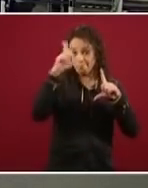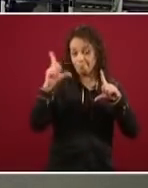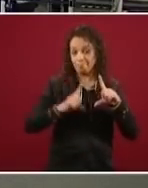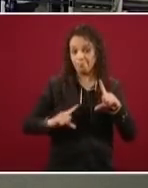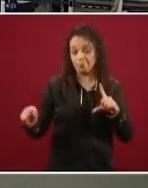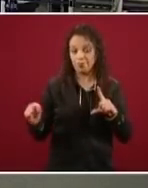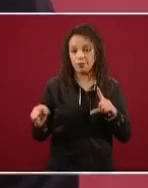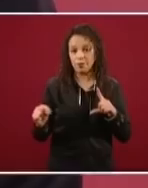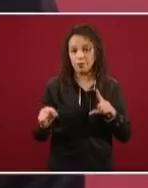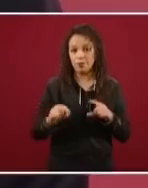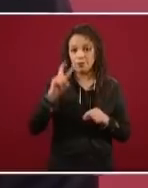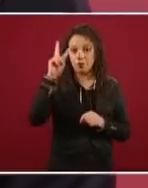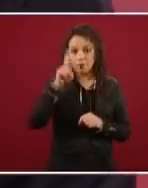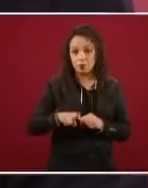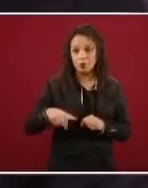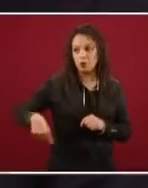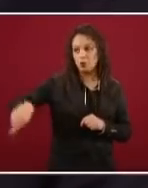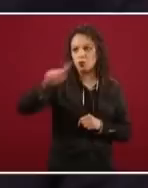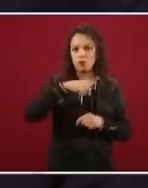es atractivo